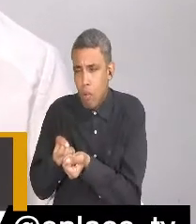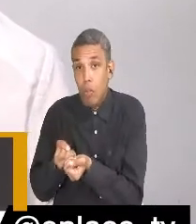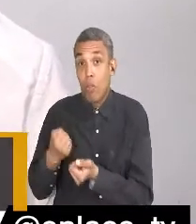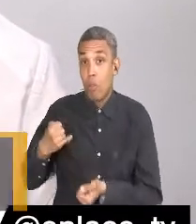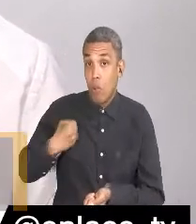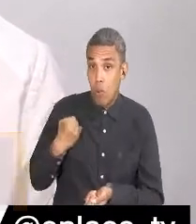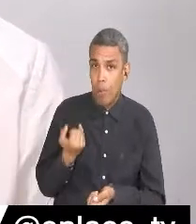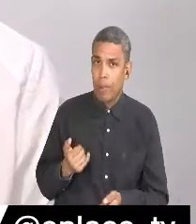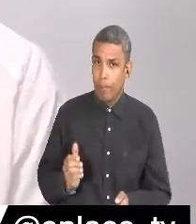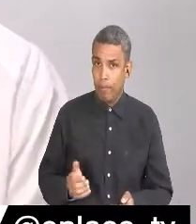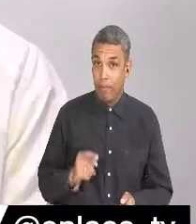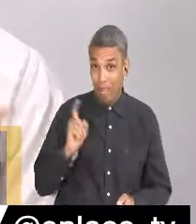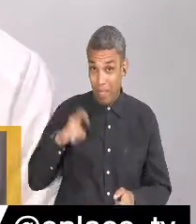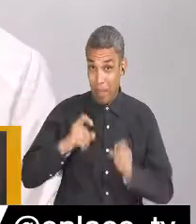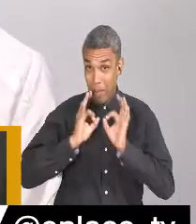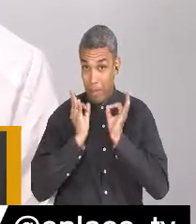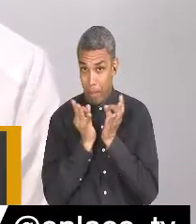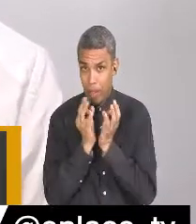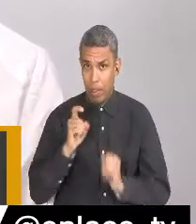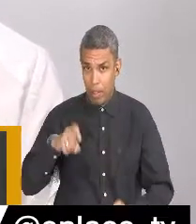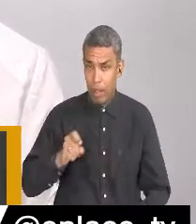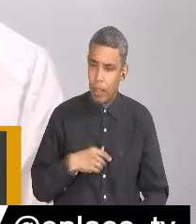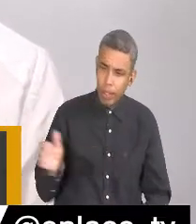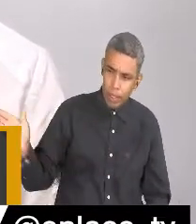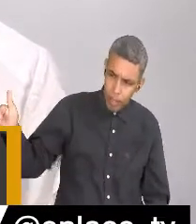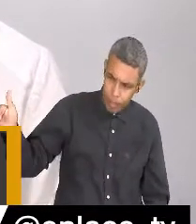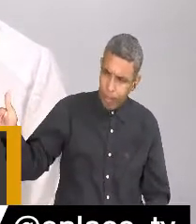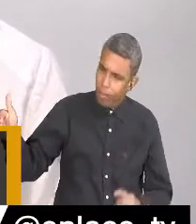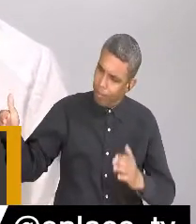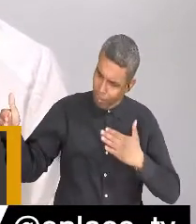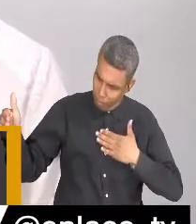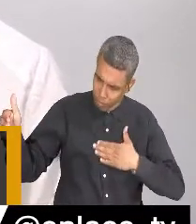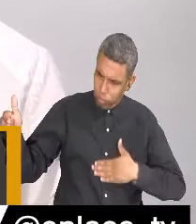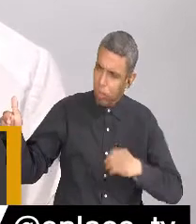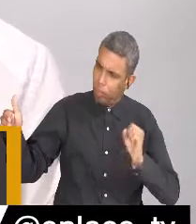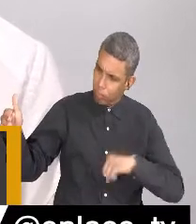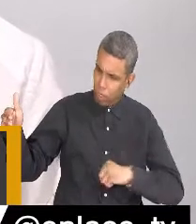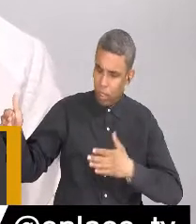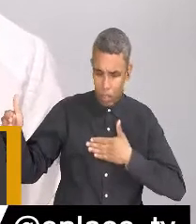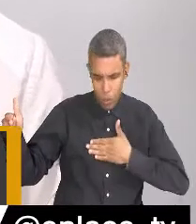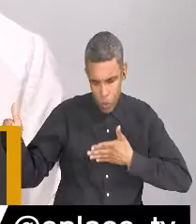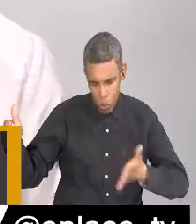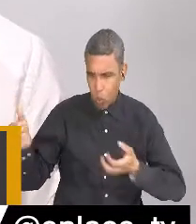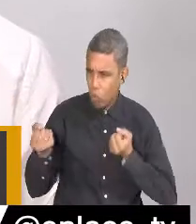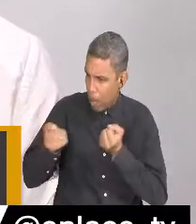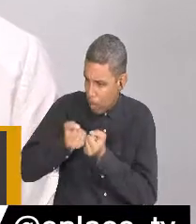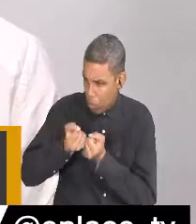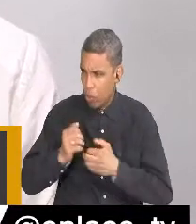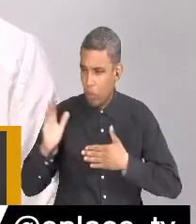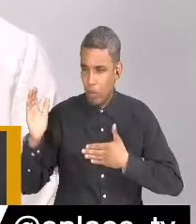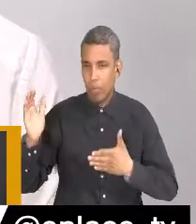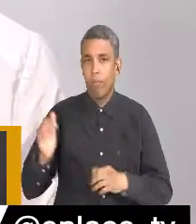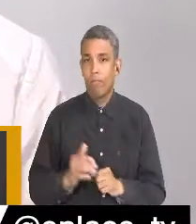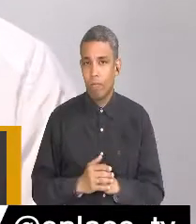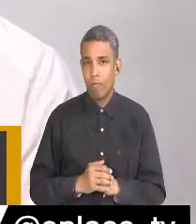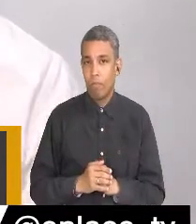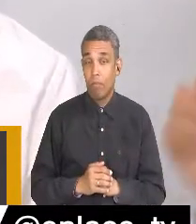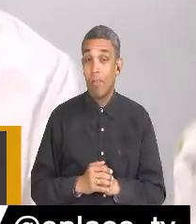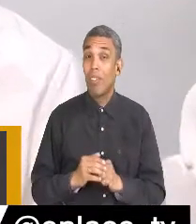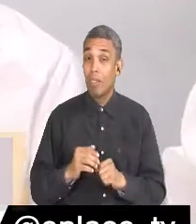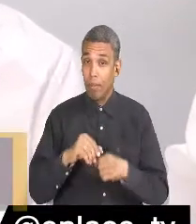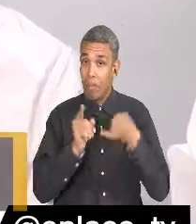darle una visión de espiritualidad, porque desafortunadamente hay ignorancia sobre las leyes divinas y la gente cree que